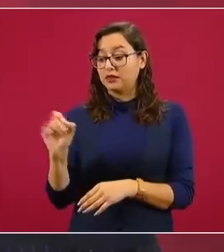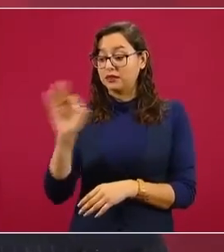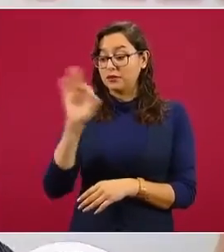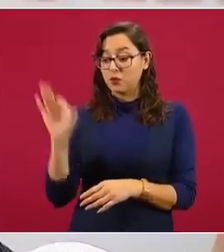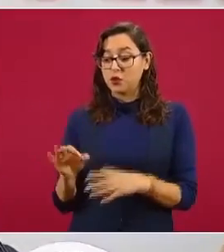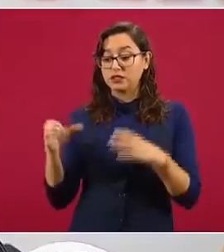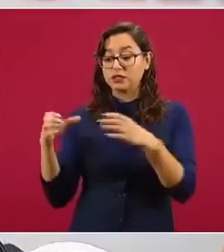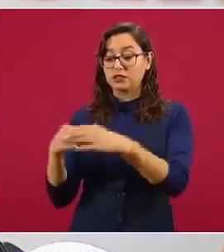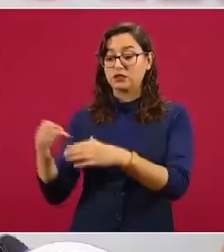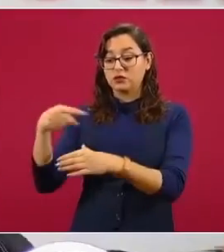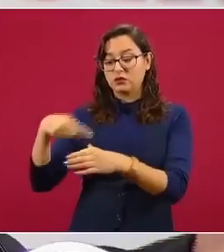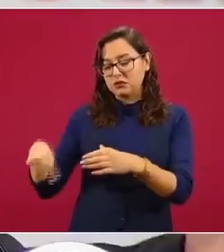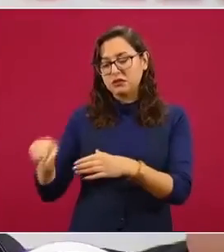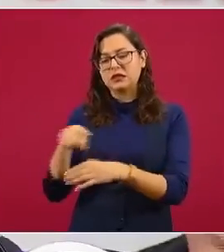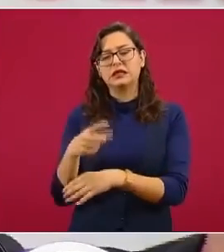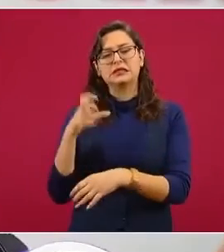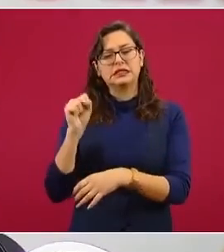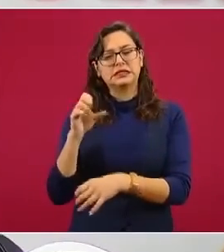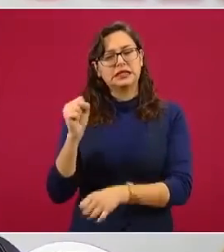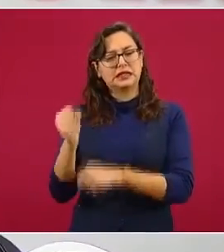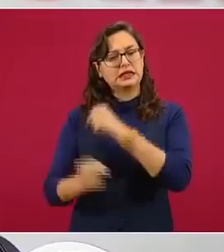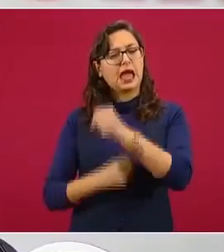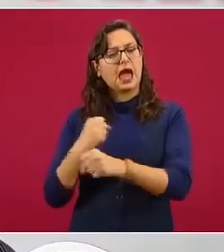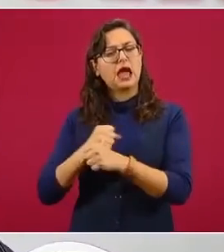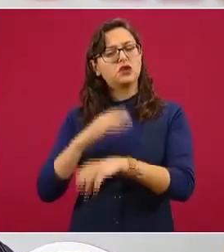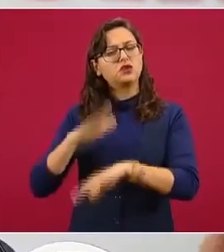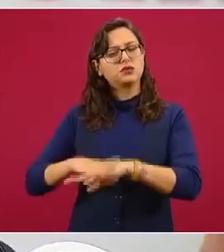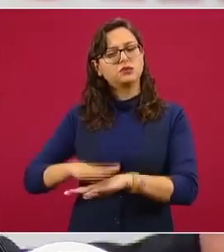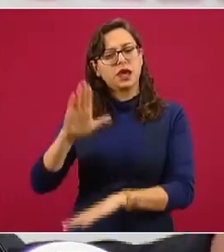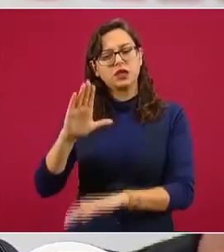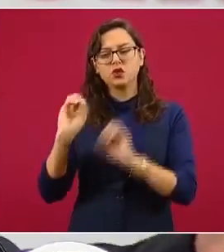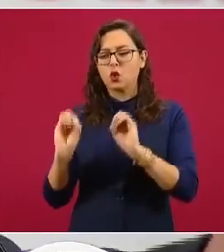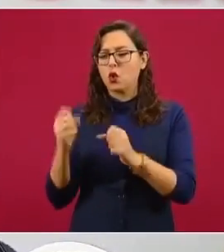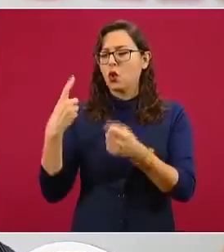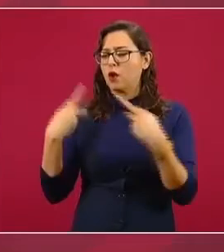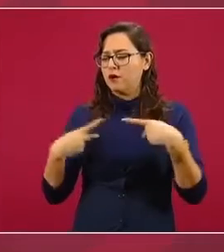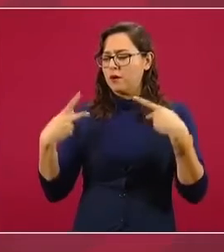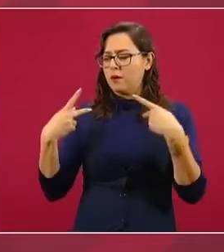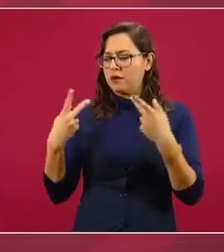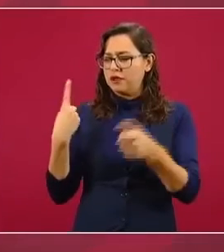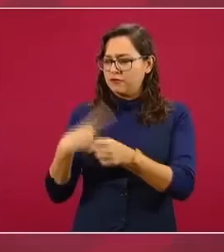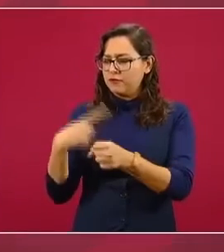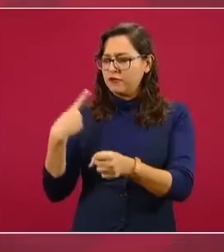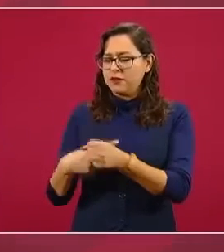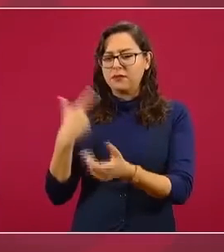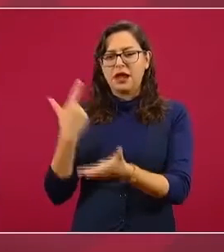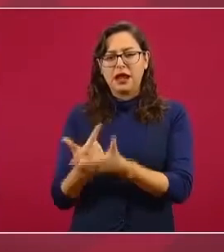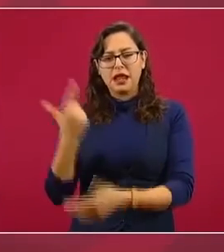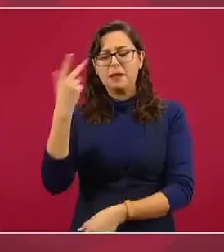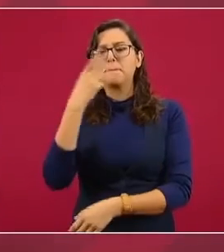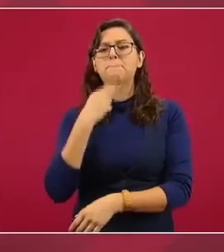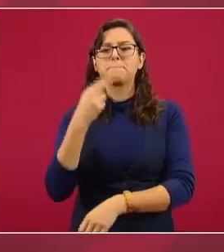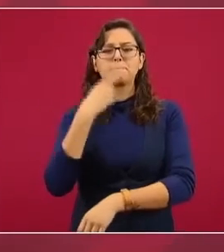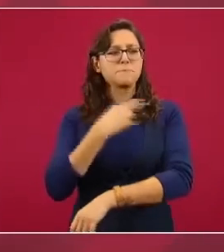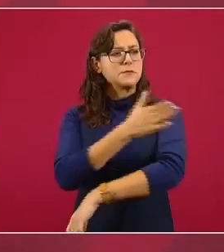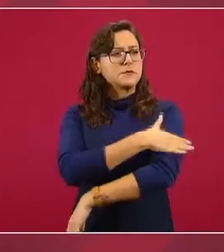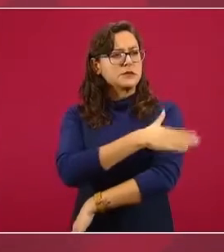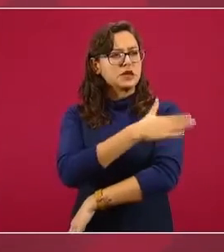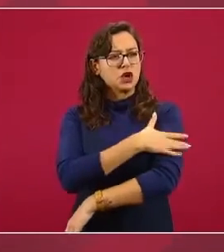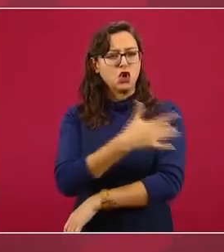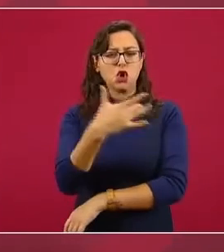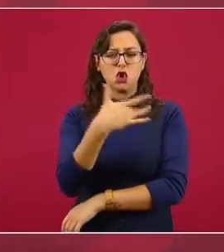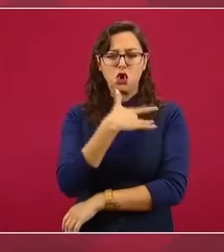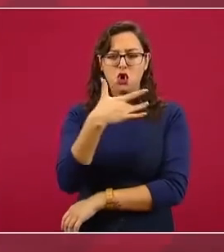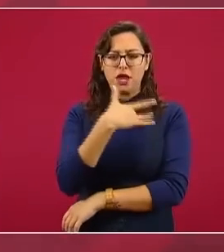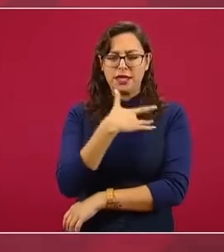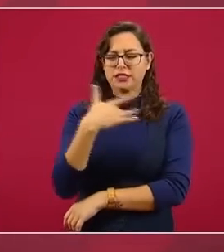o más años de edad o que tienen enfermedades crónicas como diabetes, hipertensión, enfermedades cardíacas,